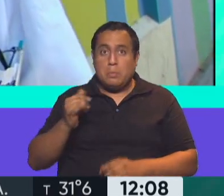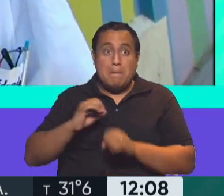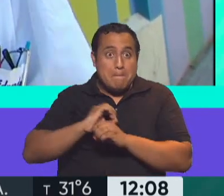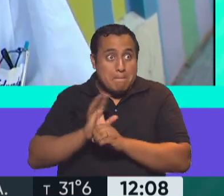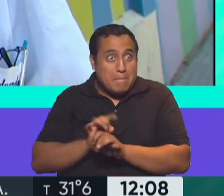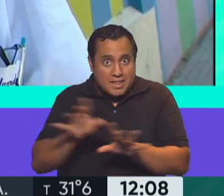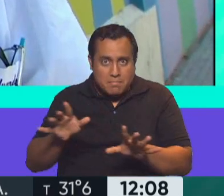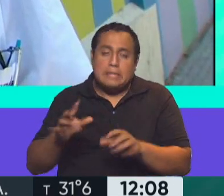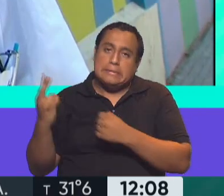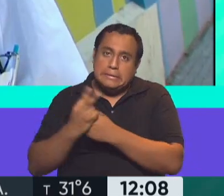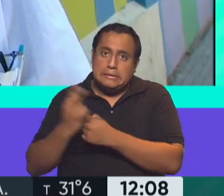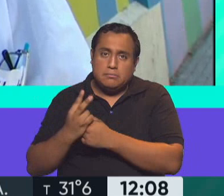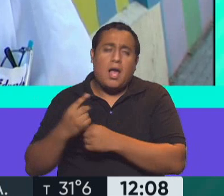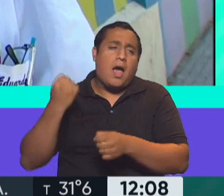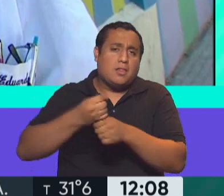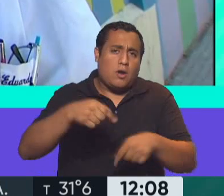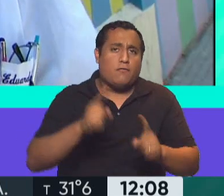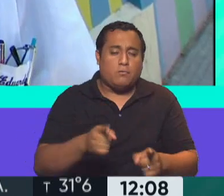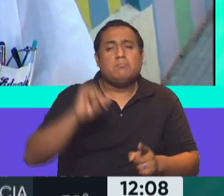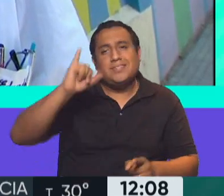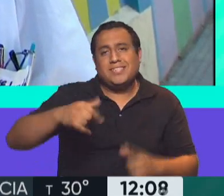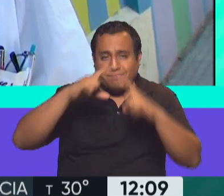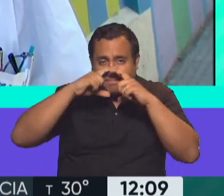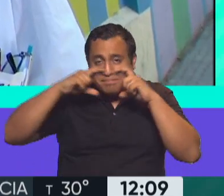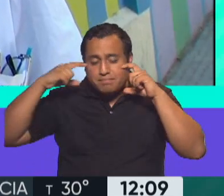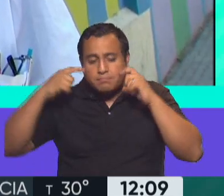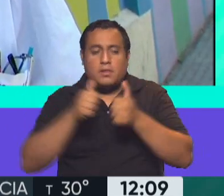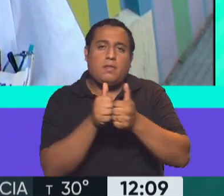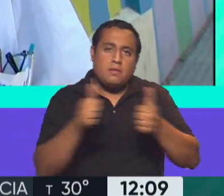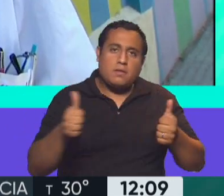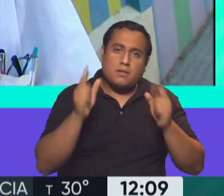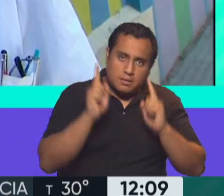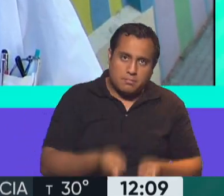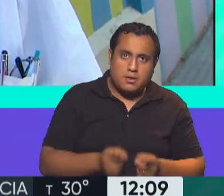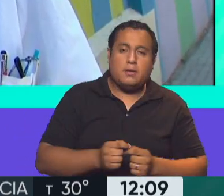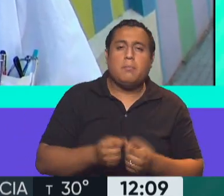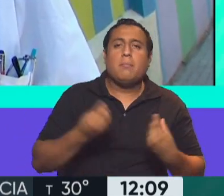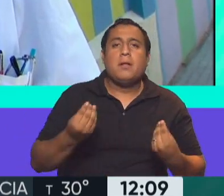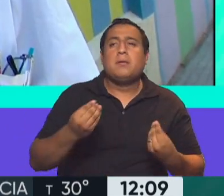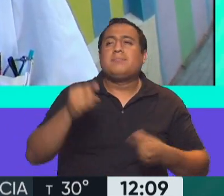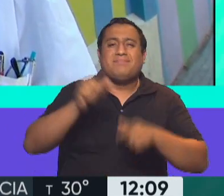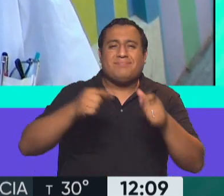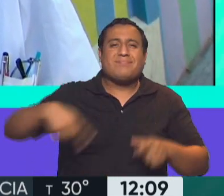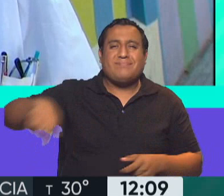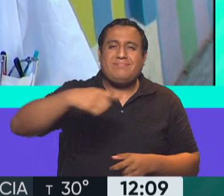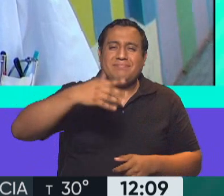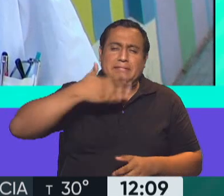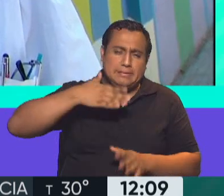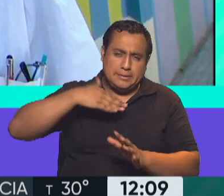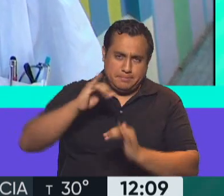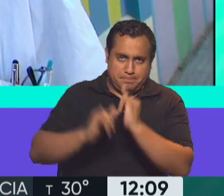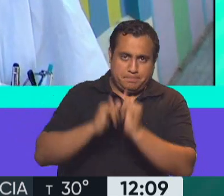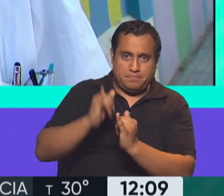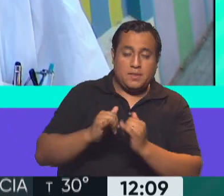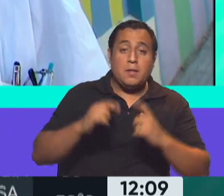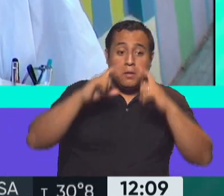Definitivamente, el barbijo debe ser usado, el distanciamiento social también. Para que la gente entienda, el barbijo